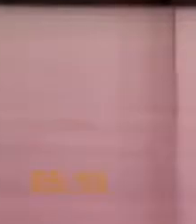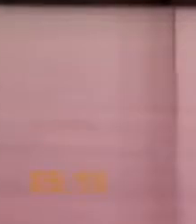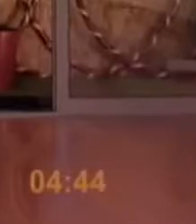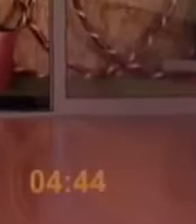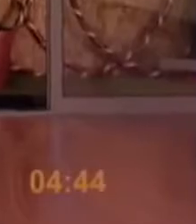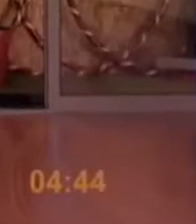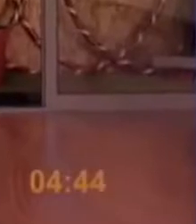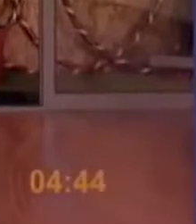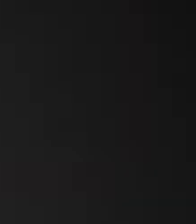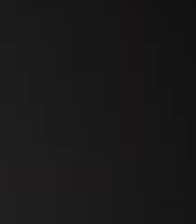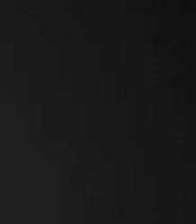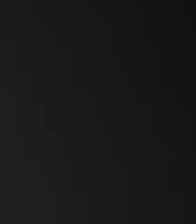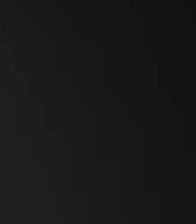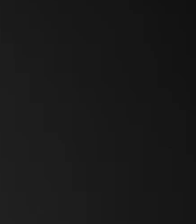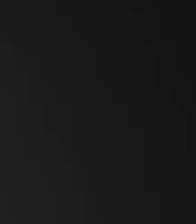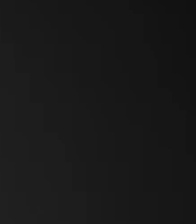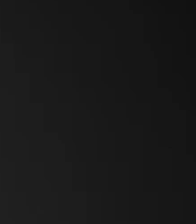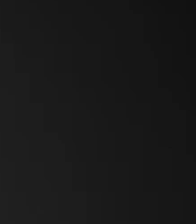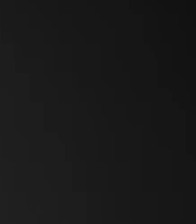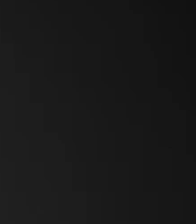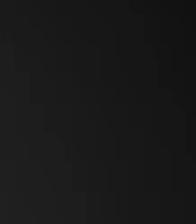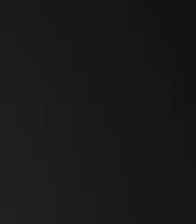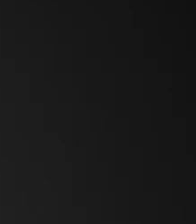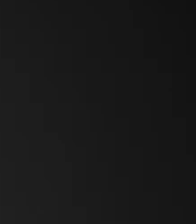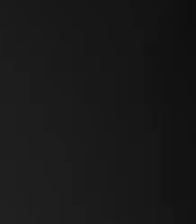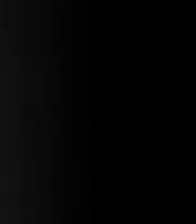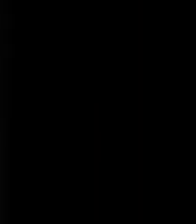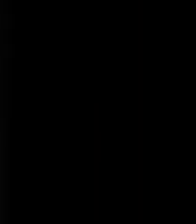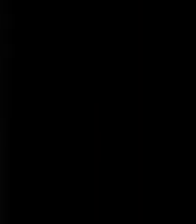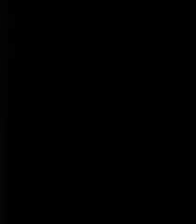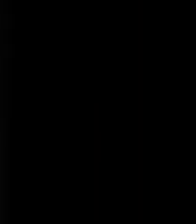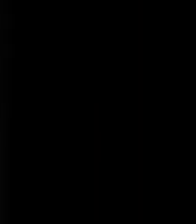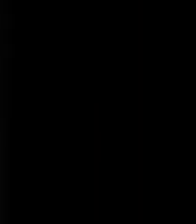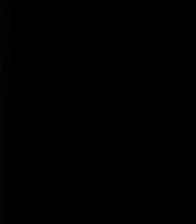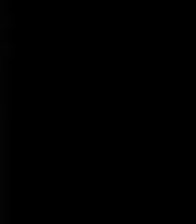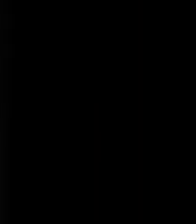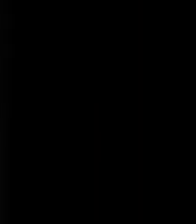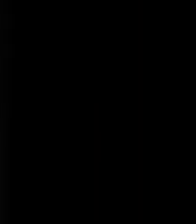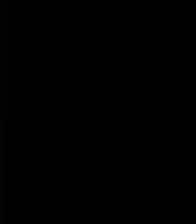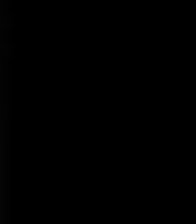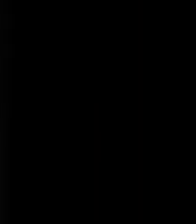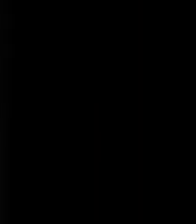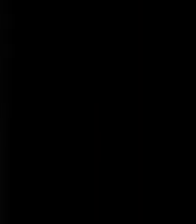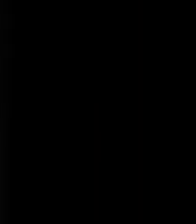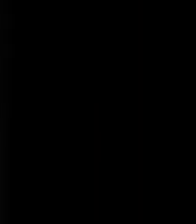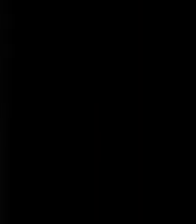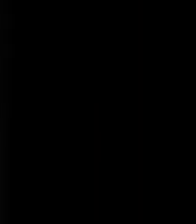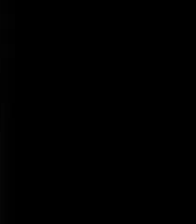Promuévete. De lunes a viernes a las 5:30 de la mañana.